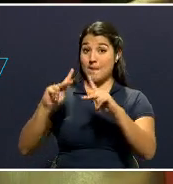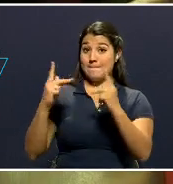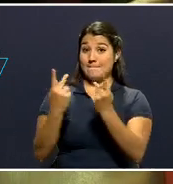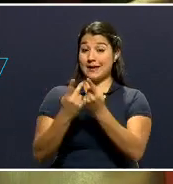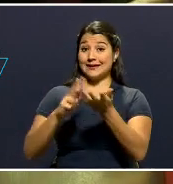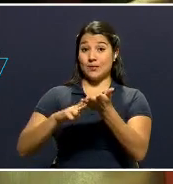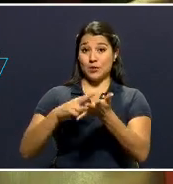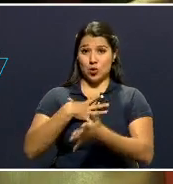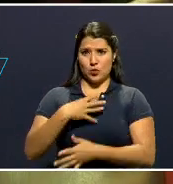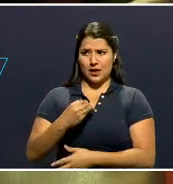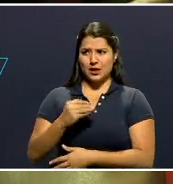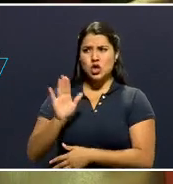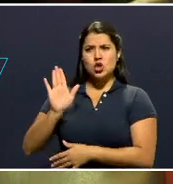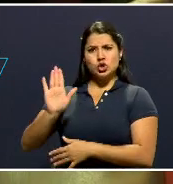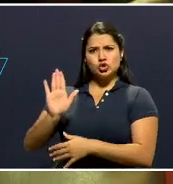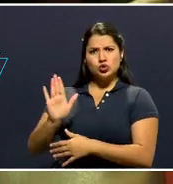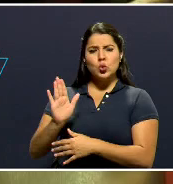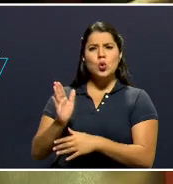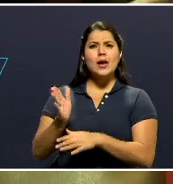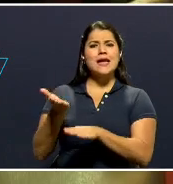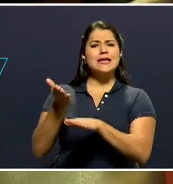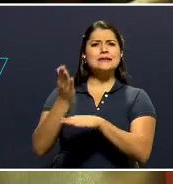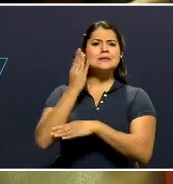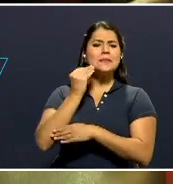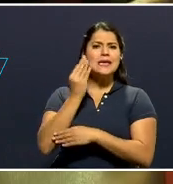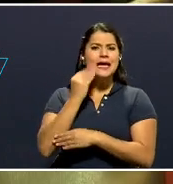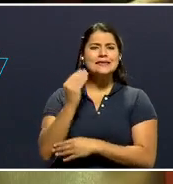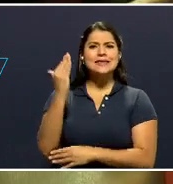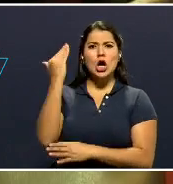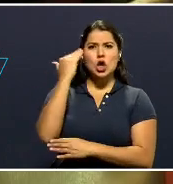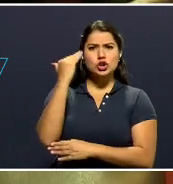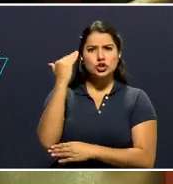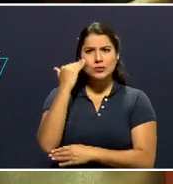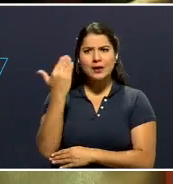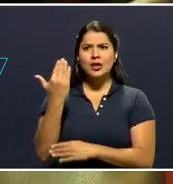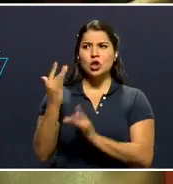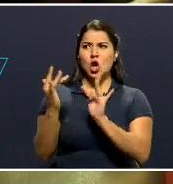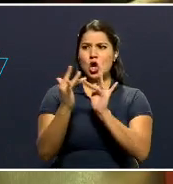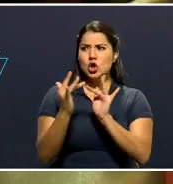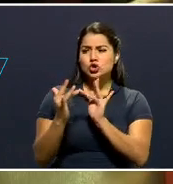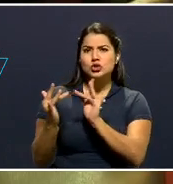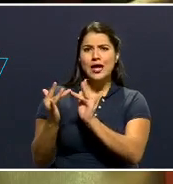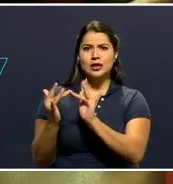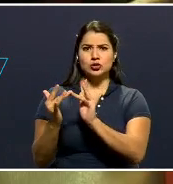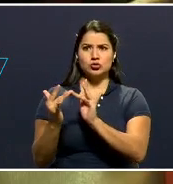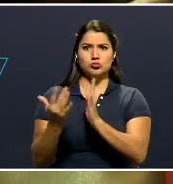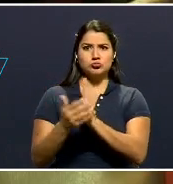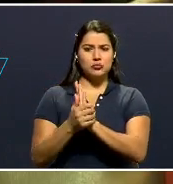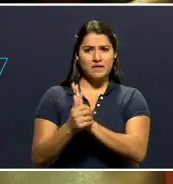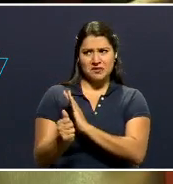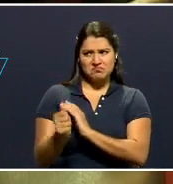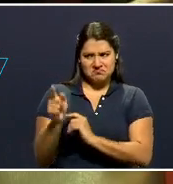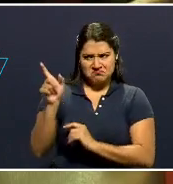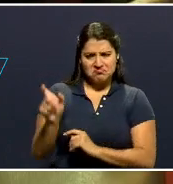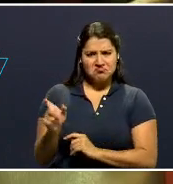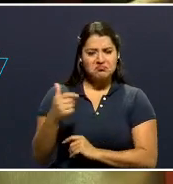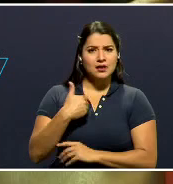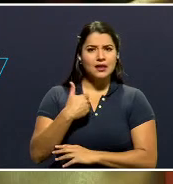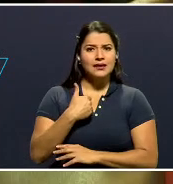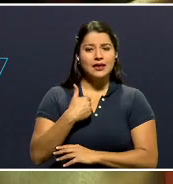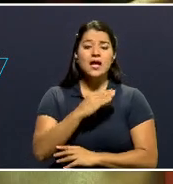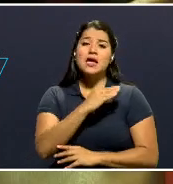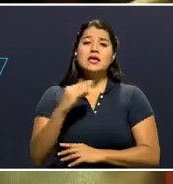el conocimiento, la formación, los contactos los tiene. Y no dudo de manera alguna que el gobierno haya